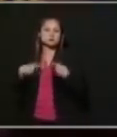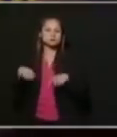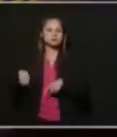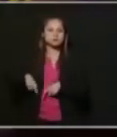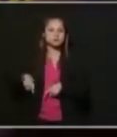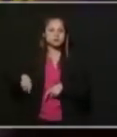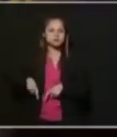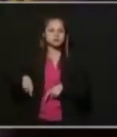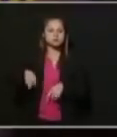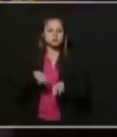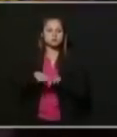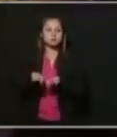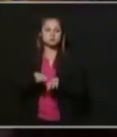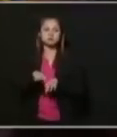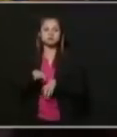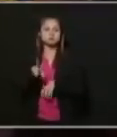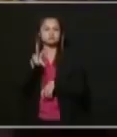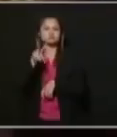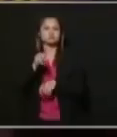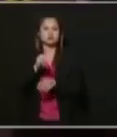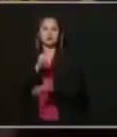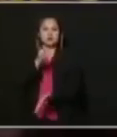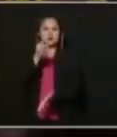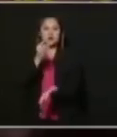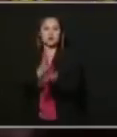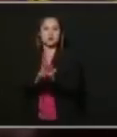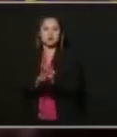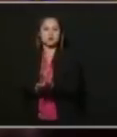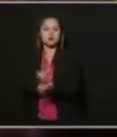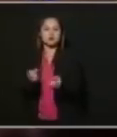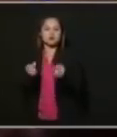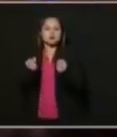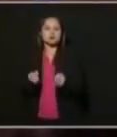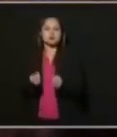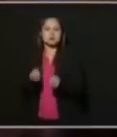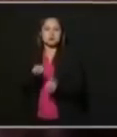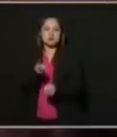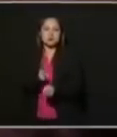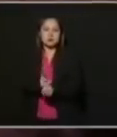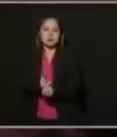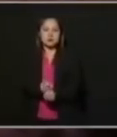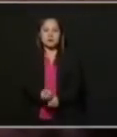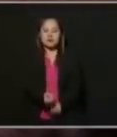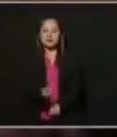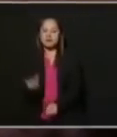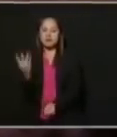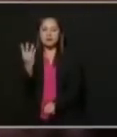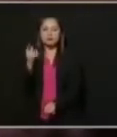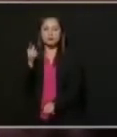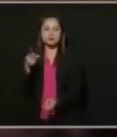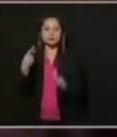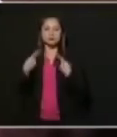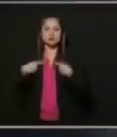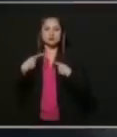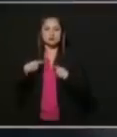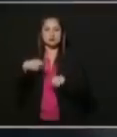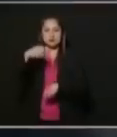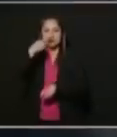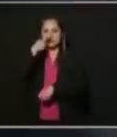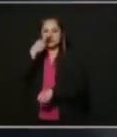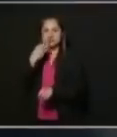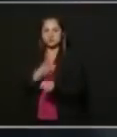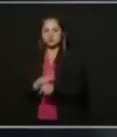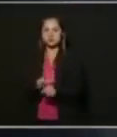Únicamente tendrán escoltas los funcionarios responsables de las tareas de seguridad. Solo